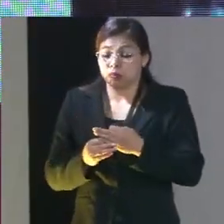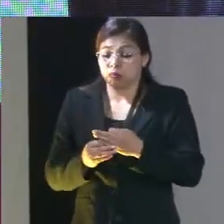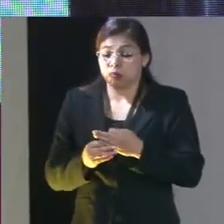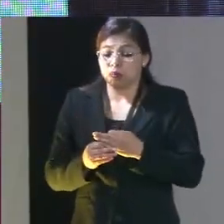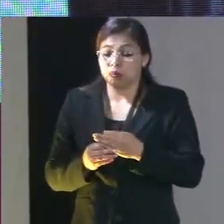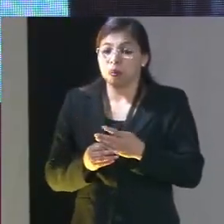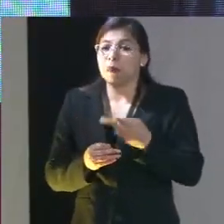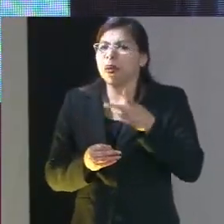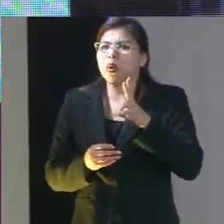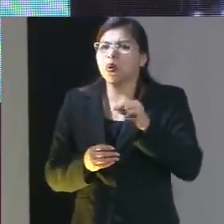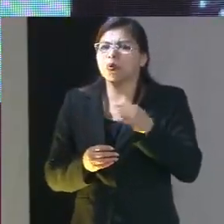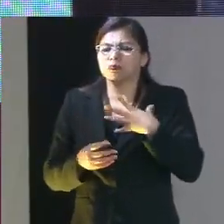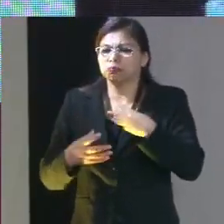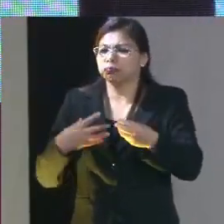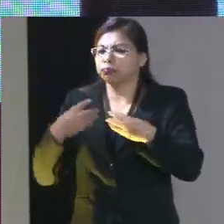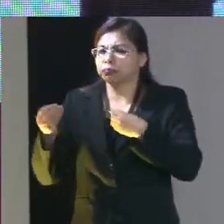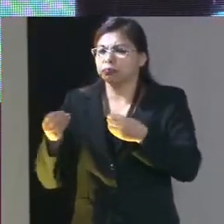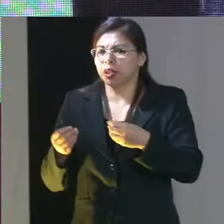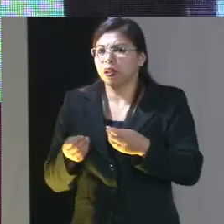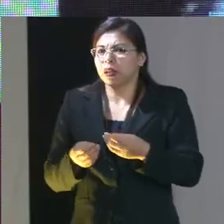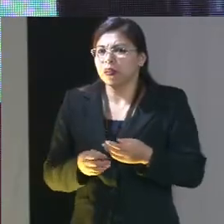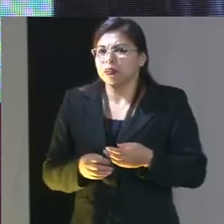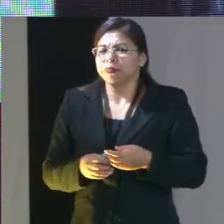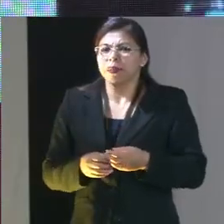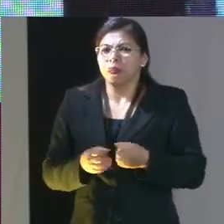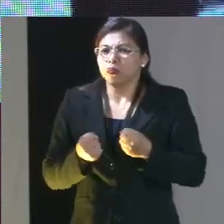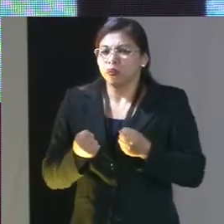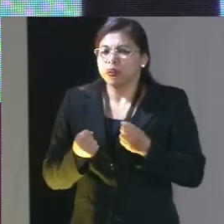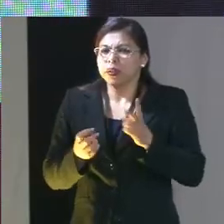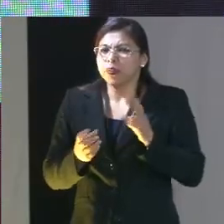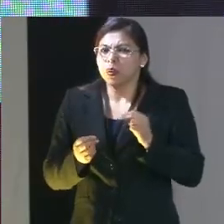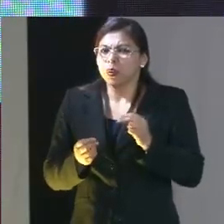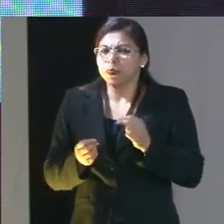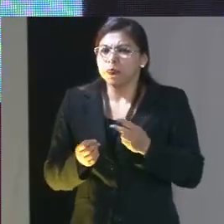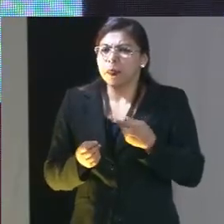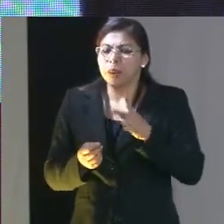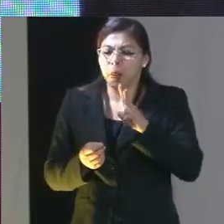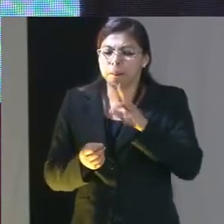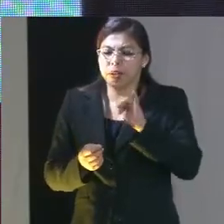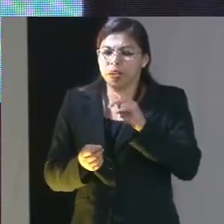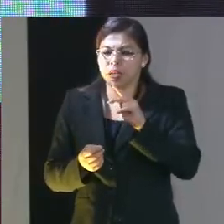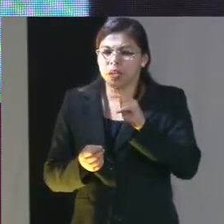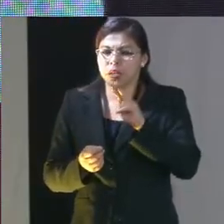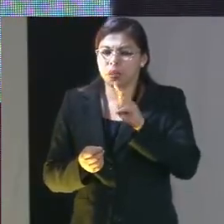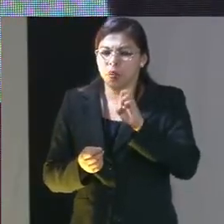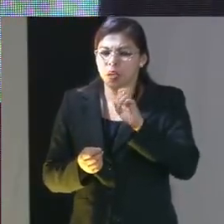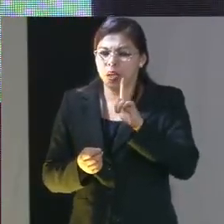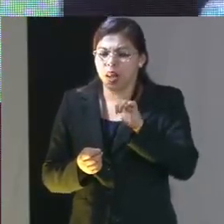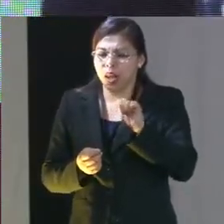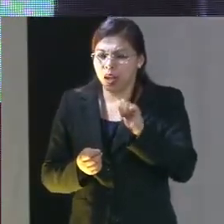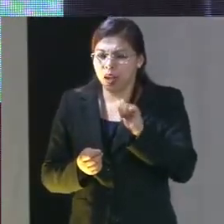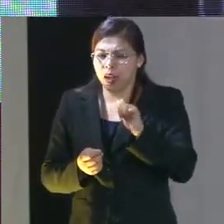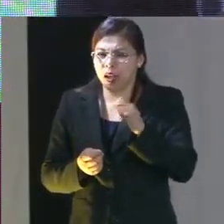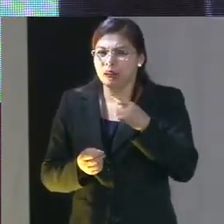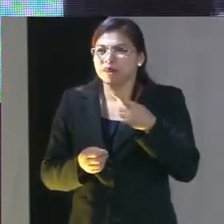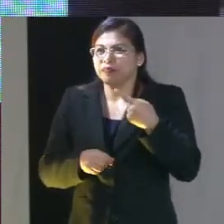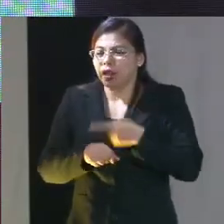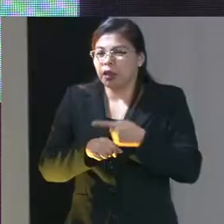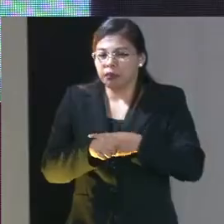pega tan duro. No es definitiva. La viruela y las epidemias serían definitivas para lo que sigue